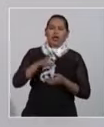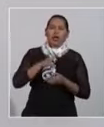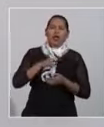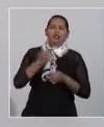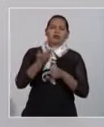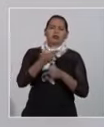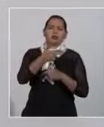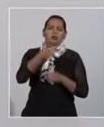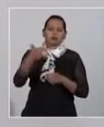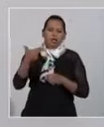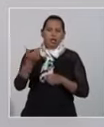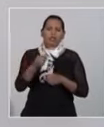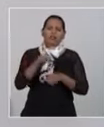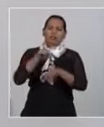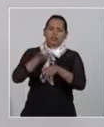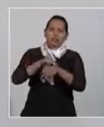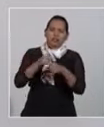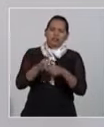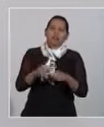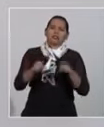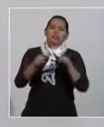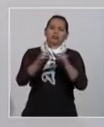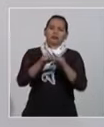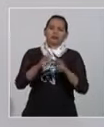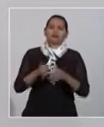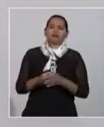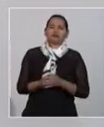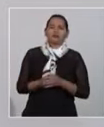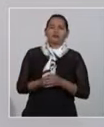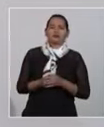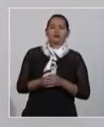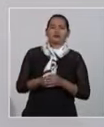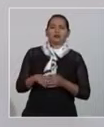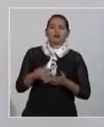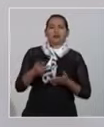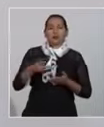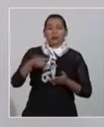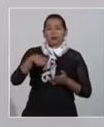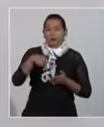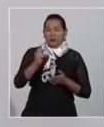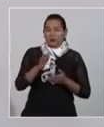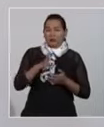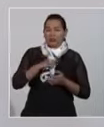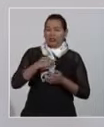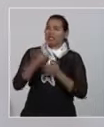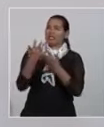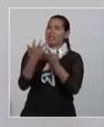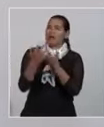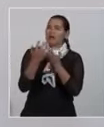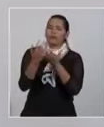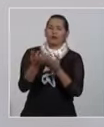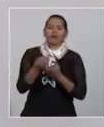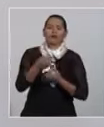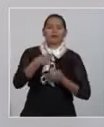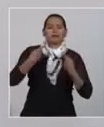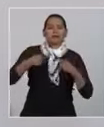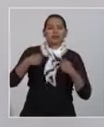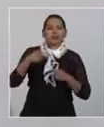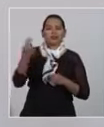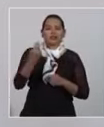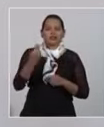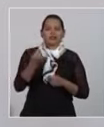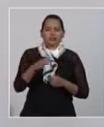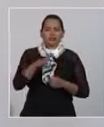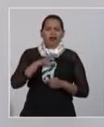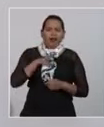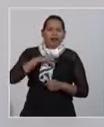medicinas. A lo largo de mi recorrido por todo el estado, esa ha sido una del clamor, de la demanda de la gente. Hay hospitales, pero están vacíos, no tienen